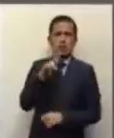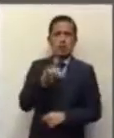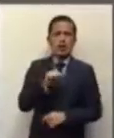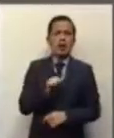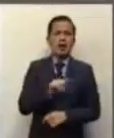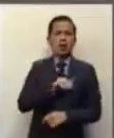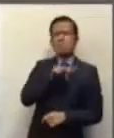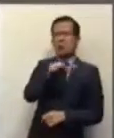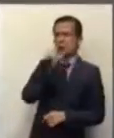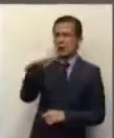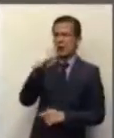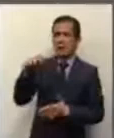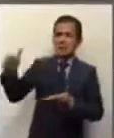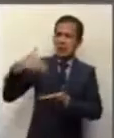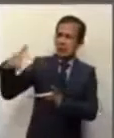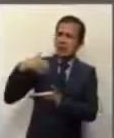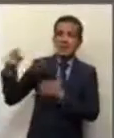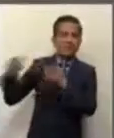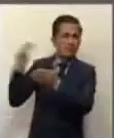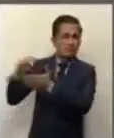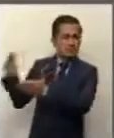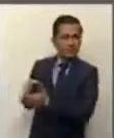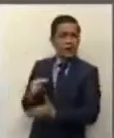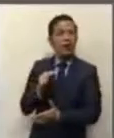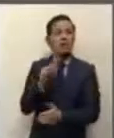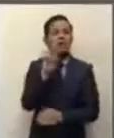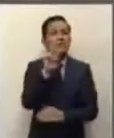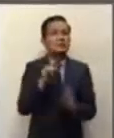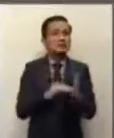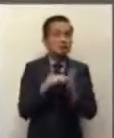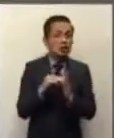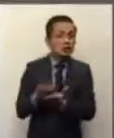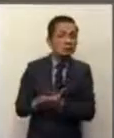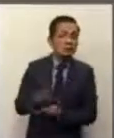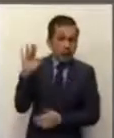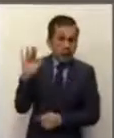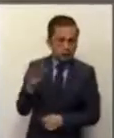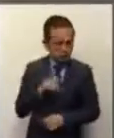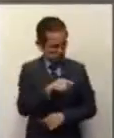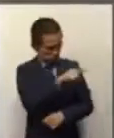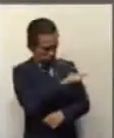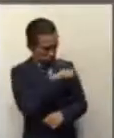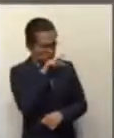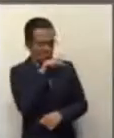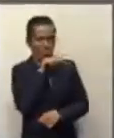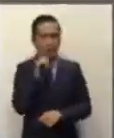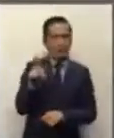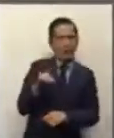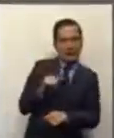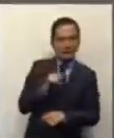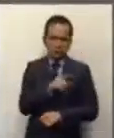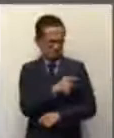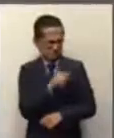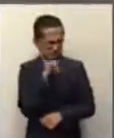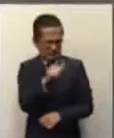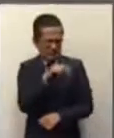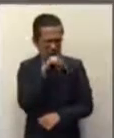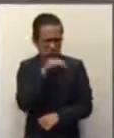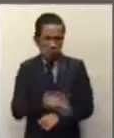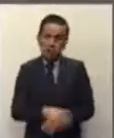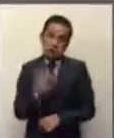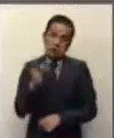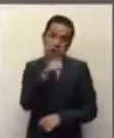de 3 millones de firmas y a nadie le importó en aquel entonces el movimiento de datos personales. Concluya. Quizá porque